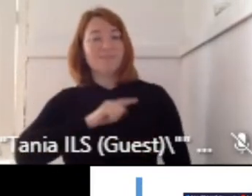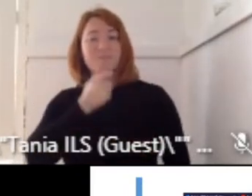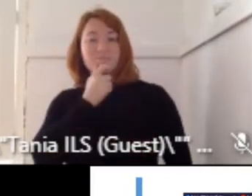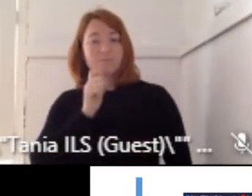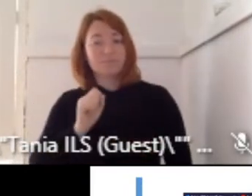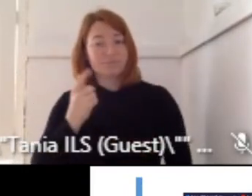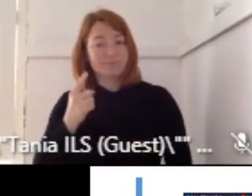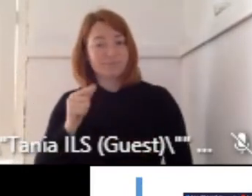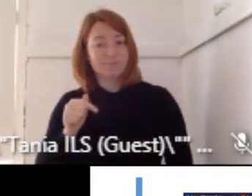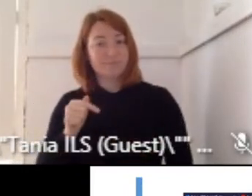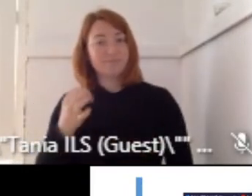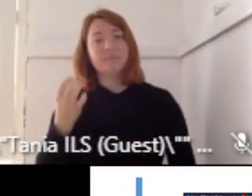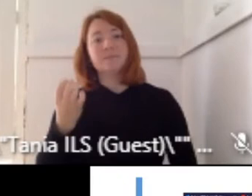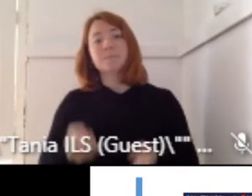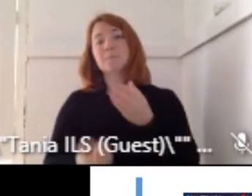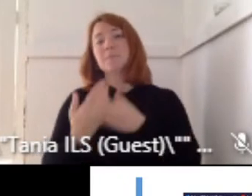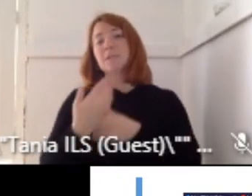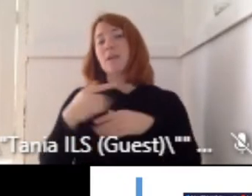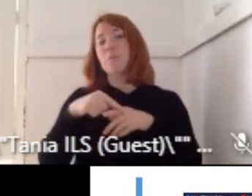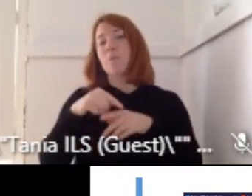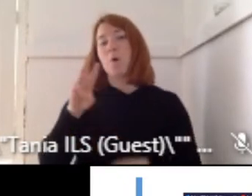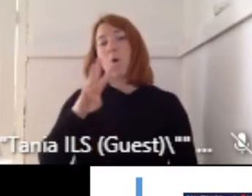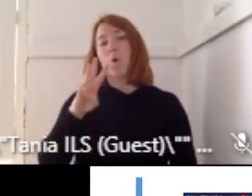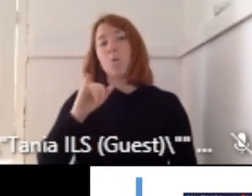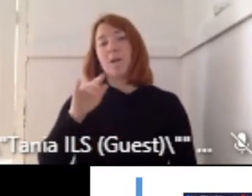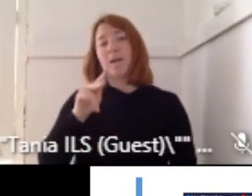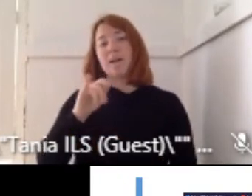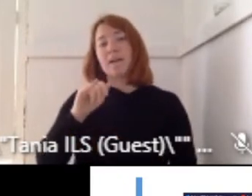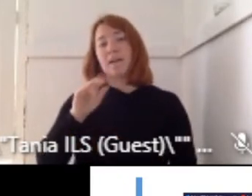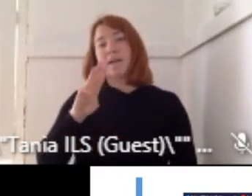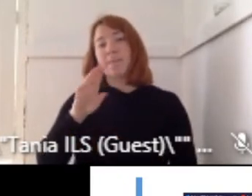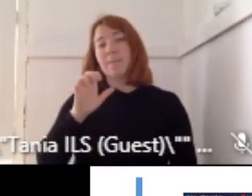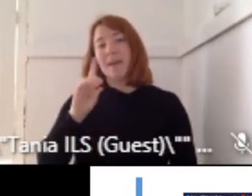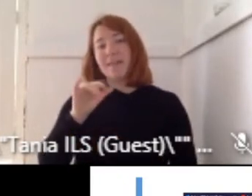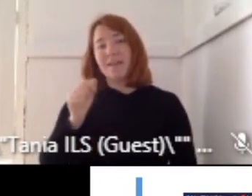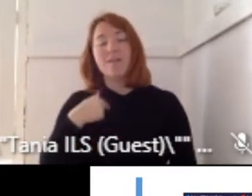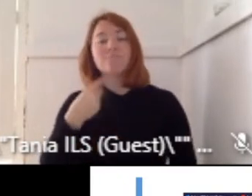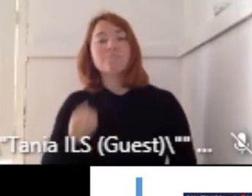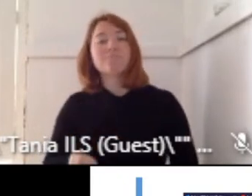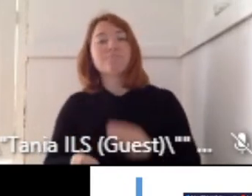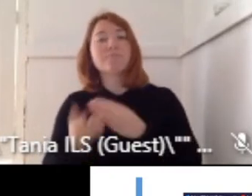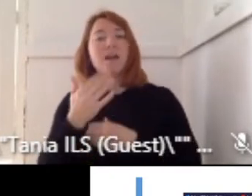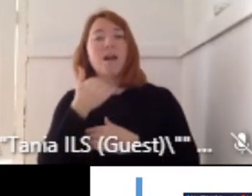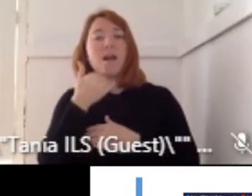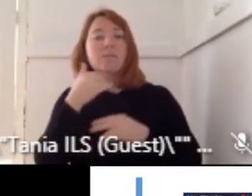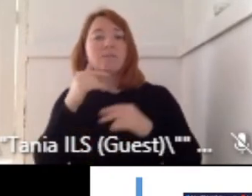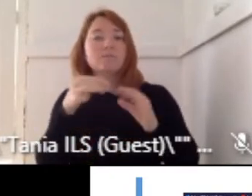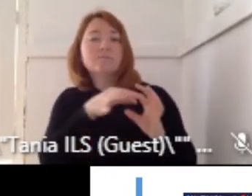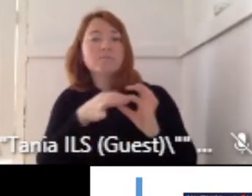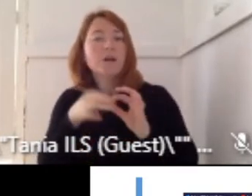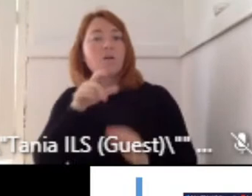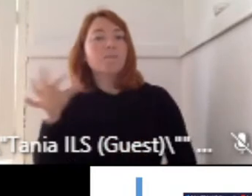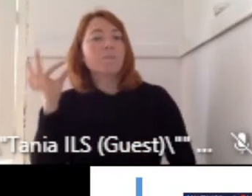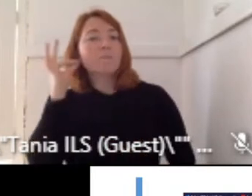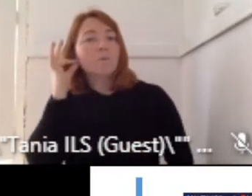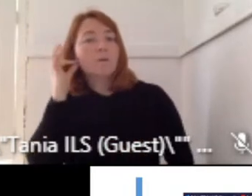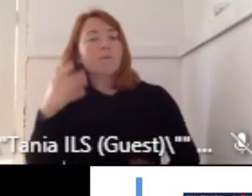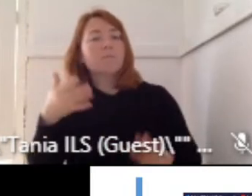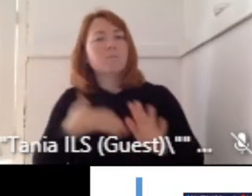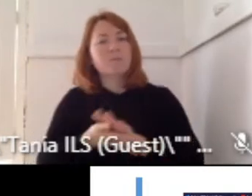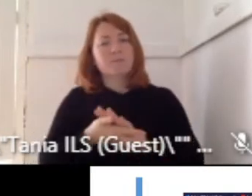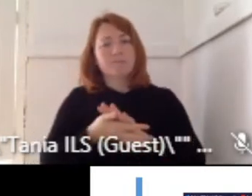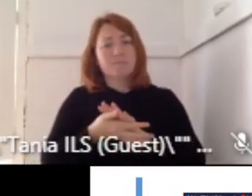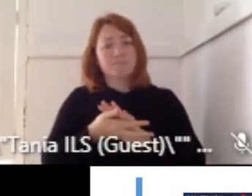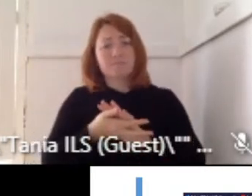de una científica o una ingeniera, porque solo el 17% de las biografías en inglés son